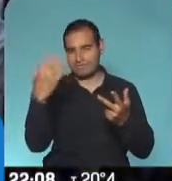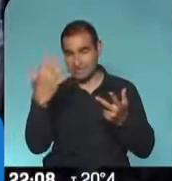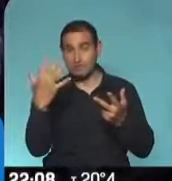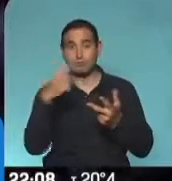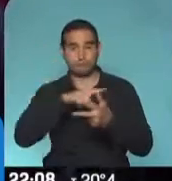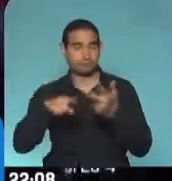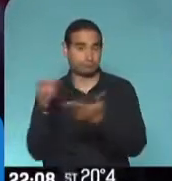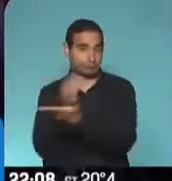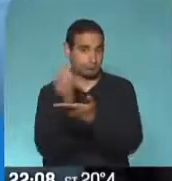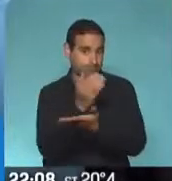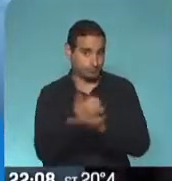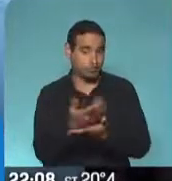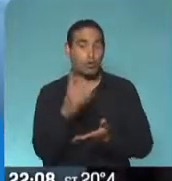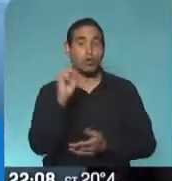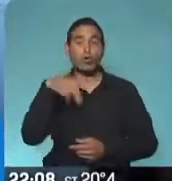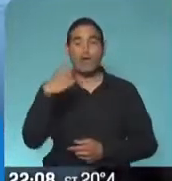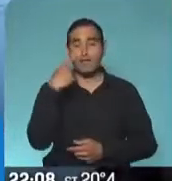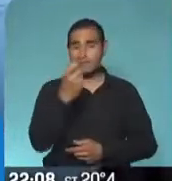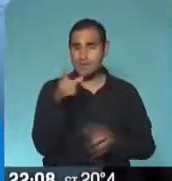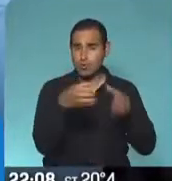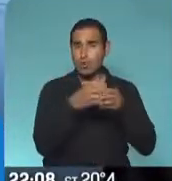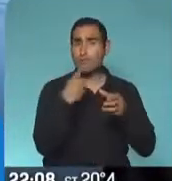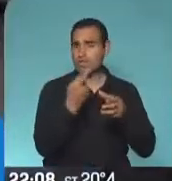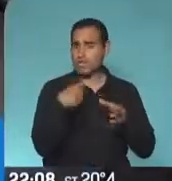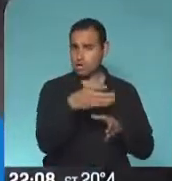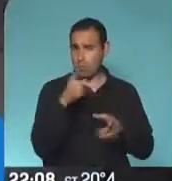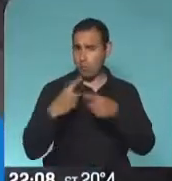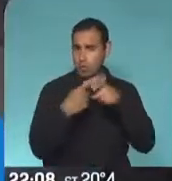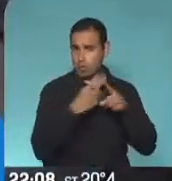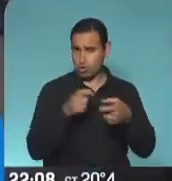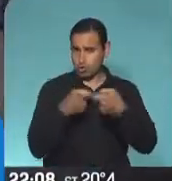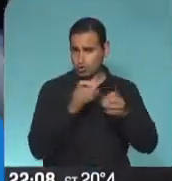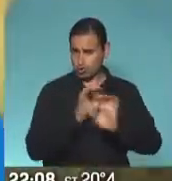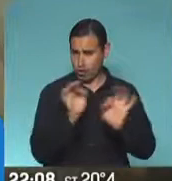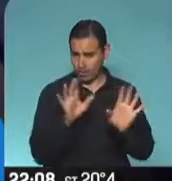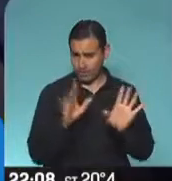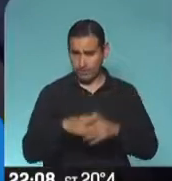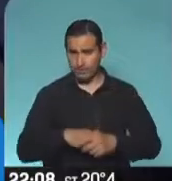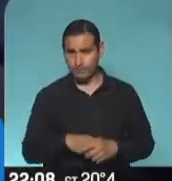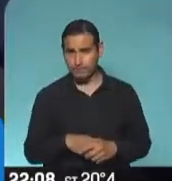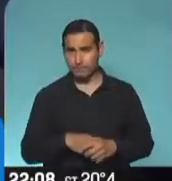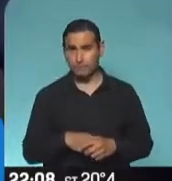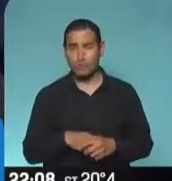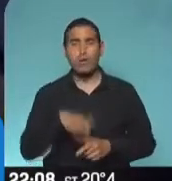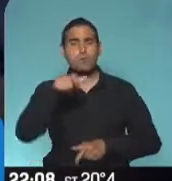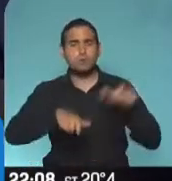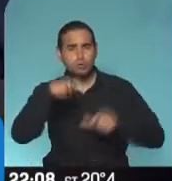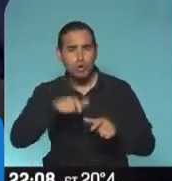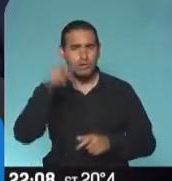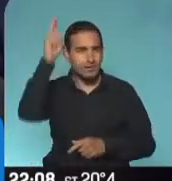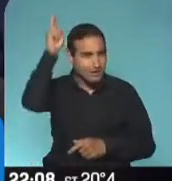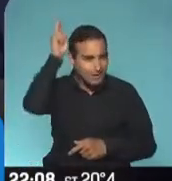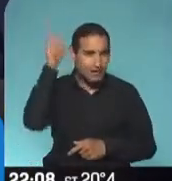la CONAIE aclararon que ninguna bandera política acompaña sus reclamos. Aquí está el pueblo indígena,